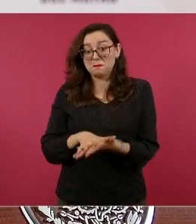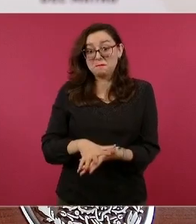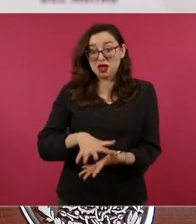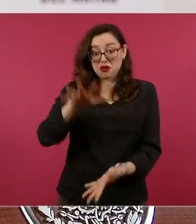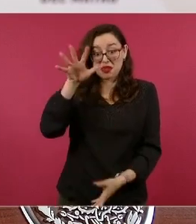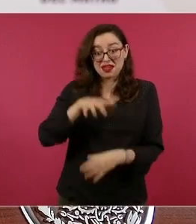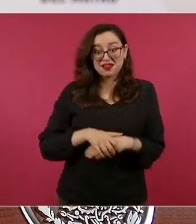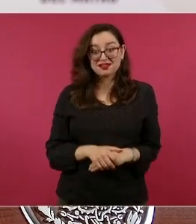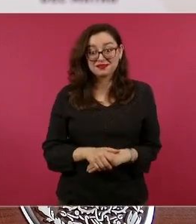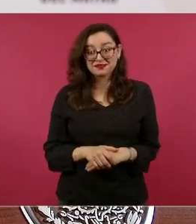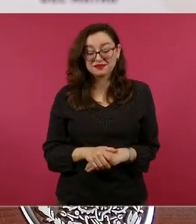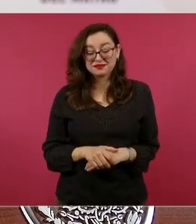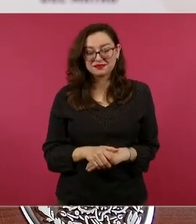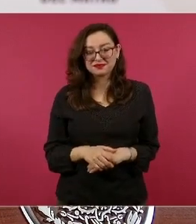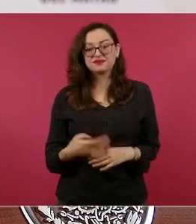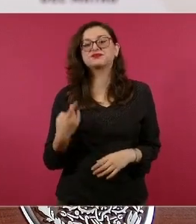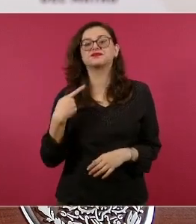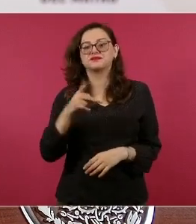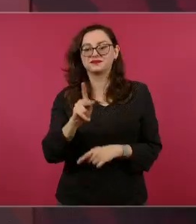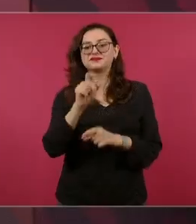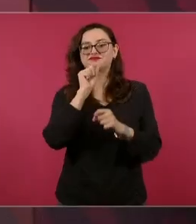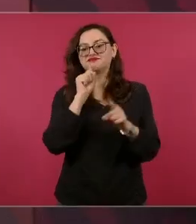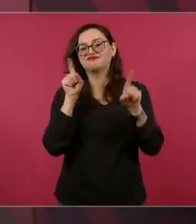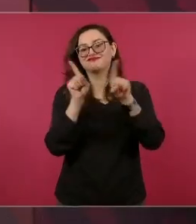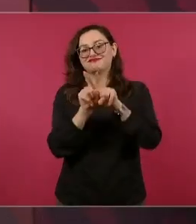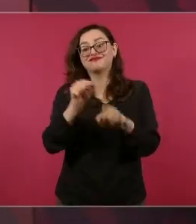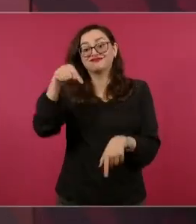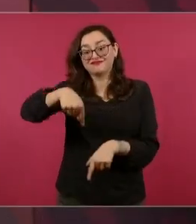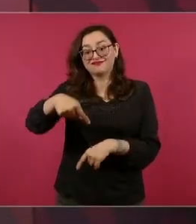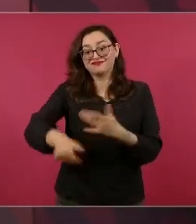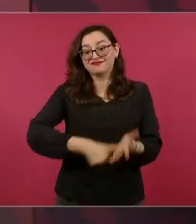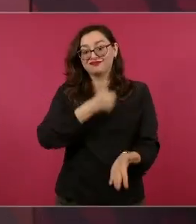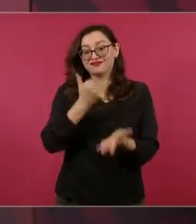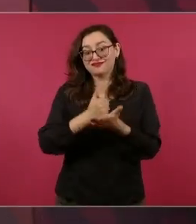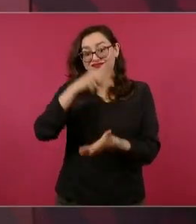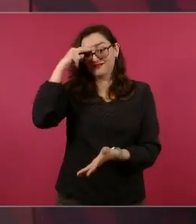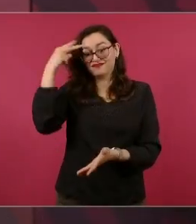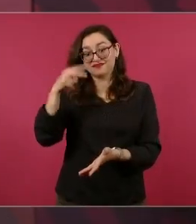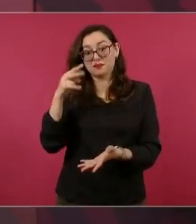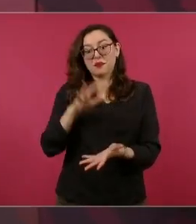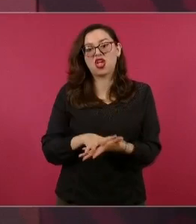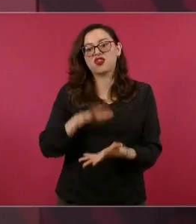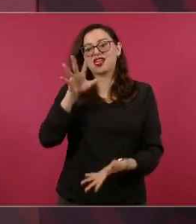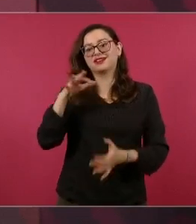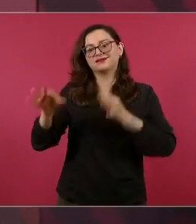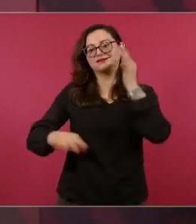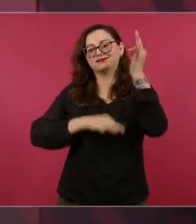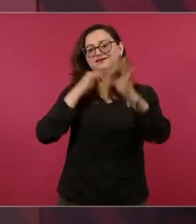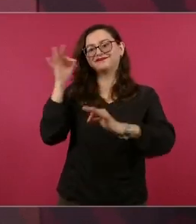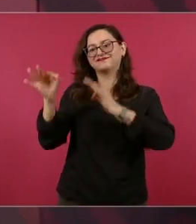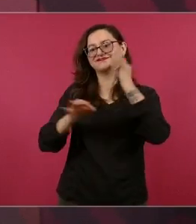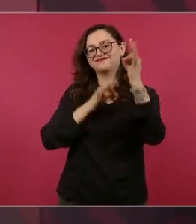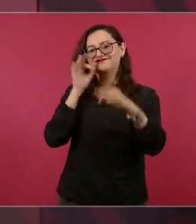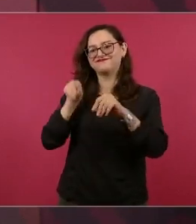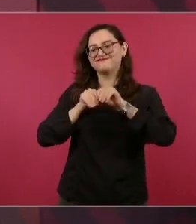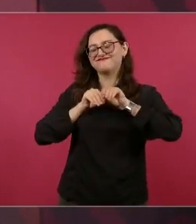hay más manipulación de todo el país.